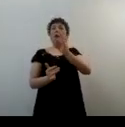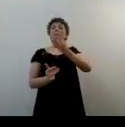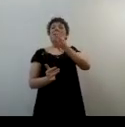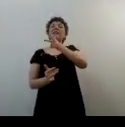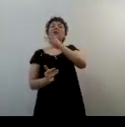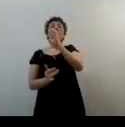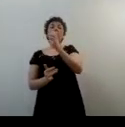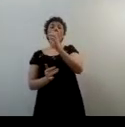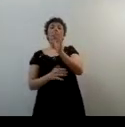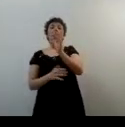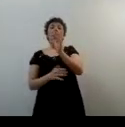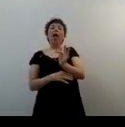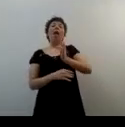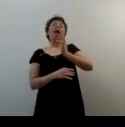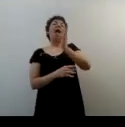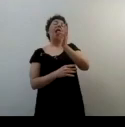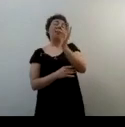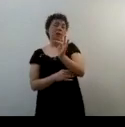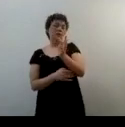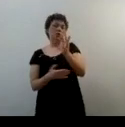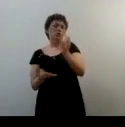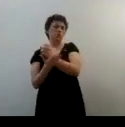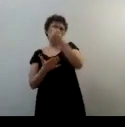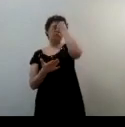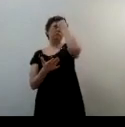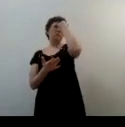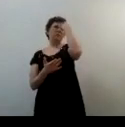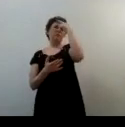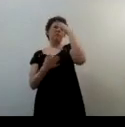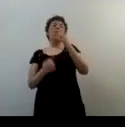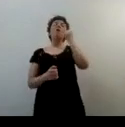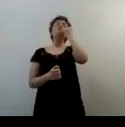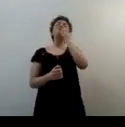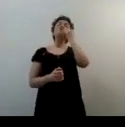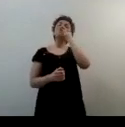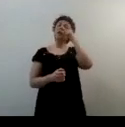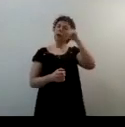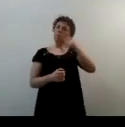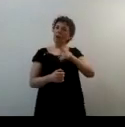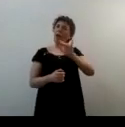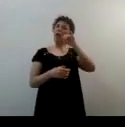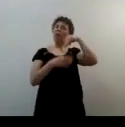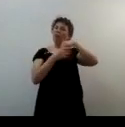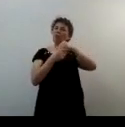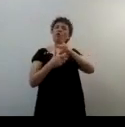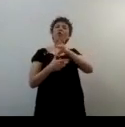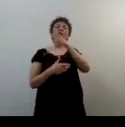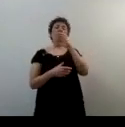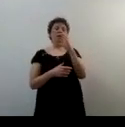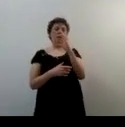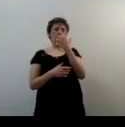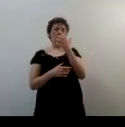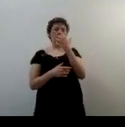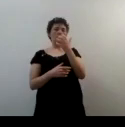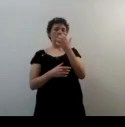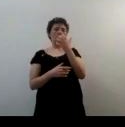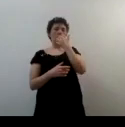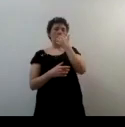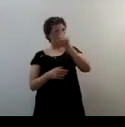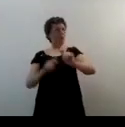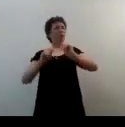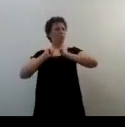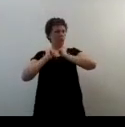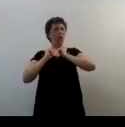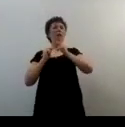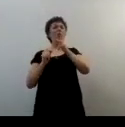que es el que probablemente todos tenéis en mente, las frutas también te aportan hidrato de carbono. Las verduras también te aportan hidrato de carbono